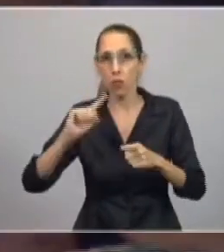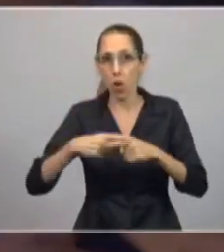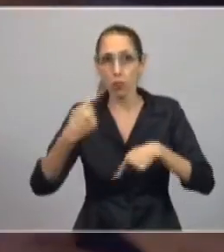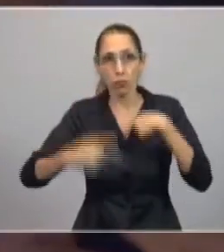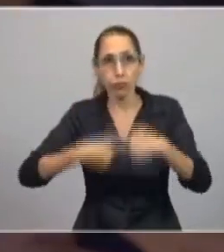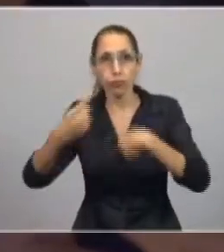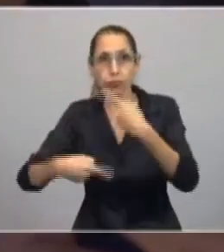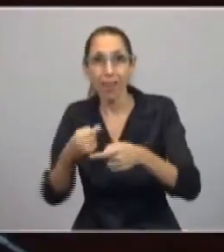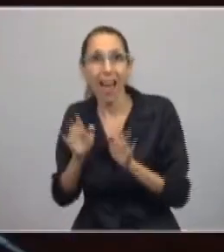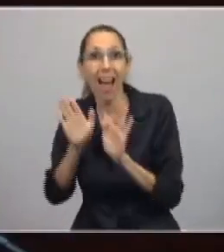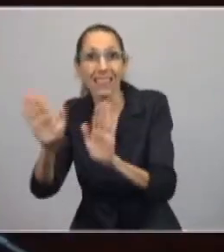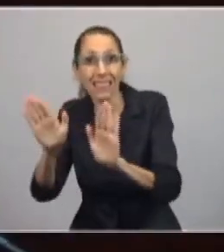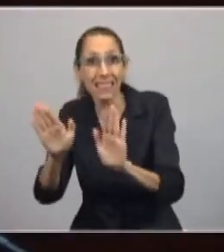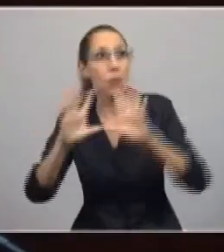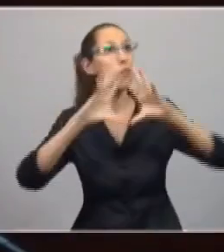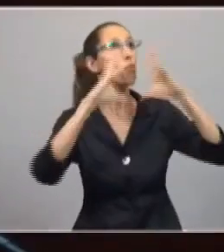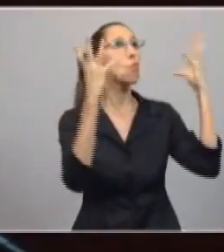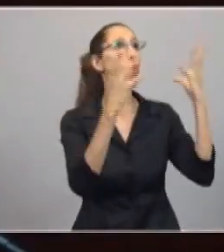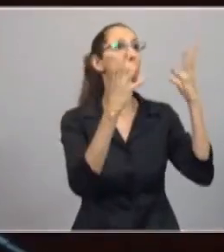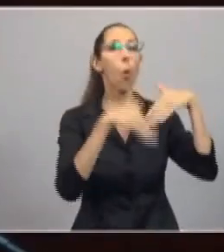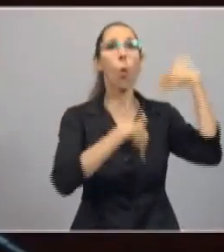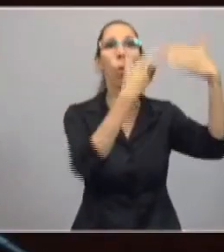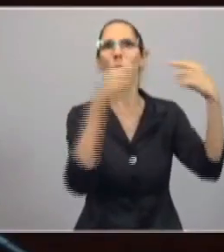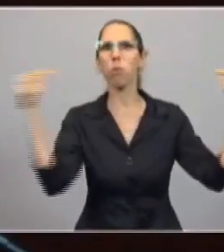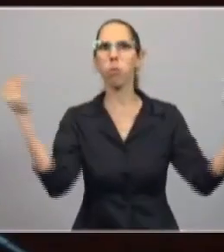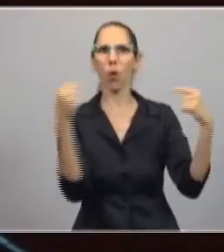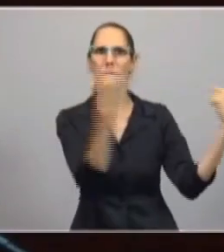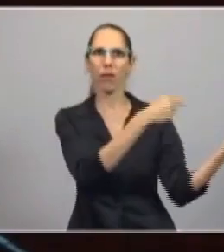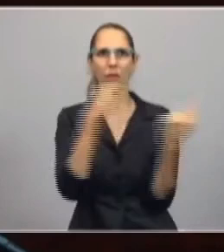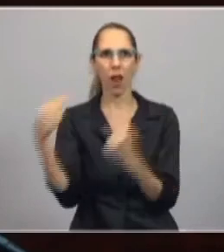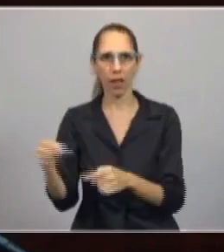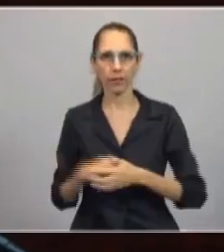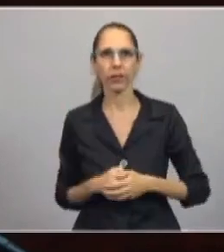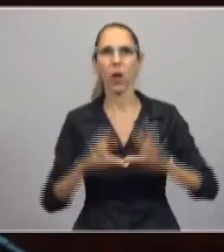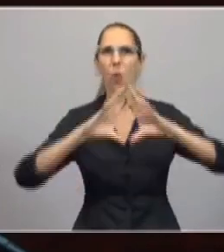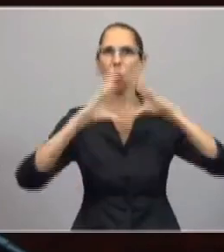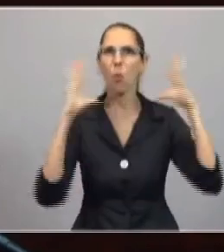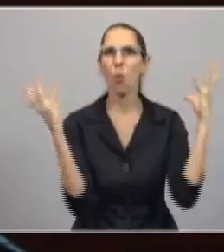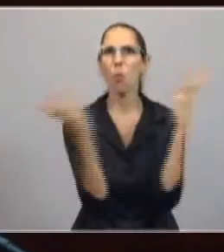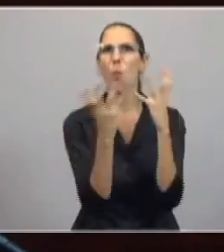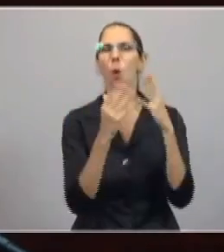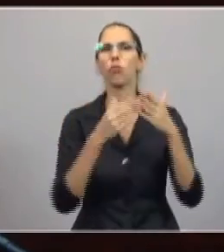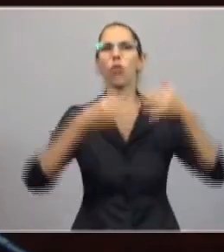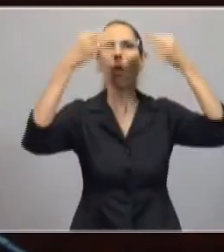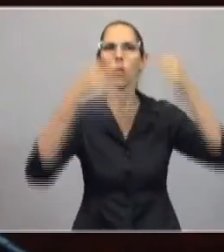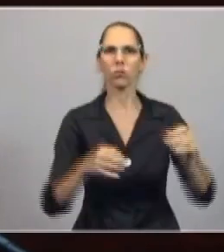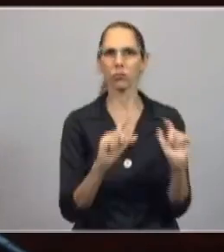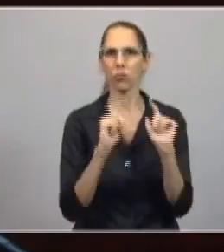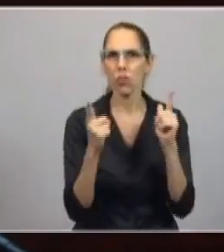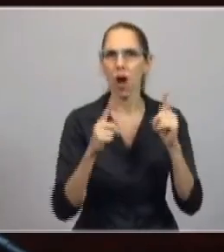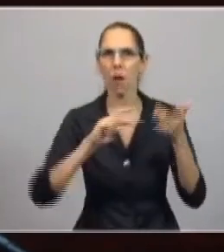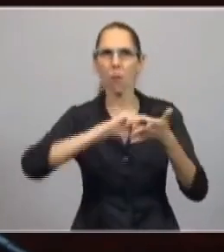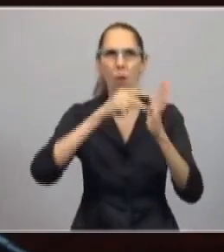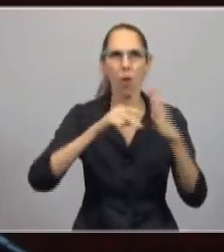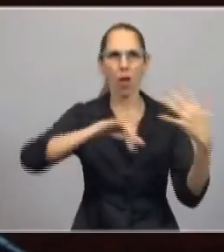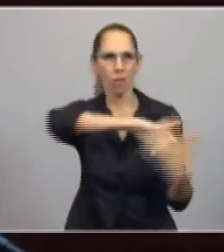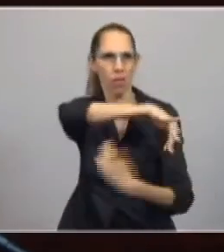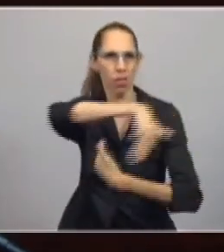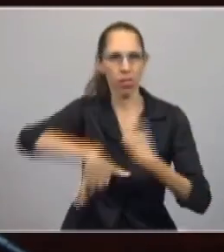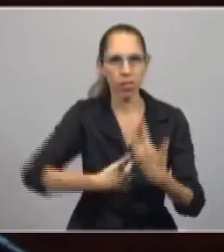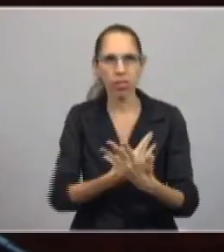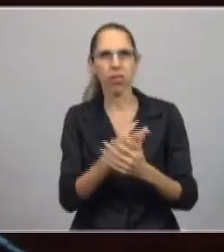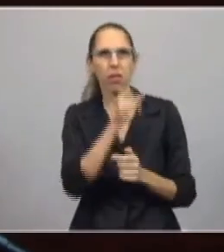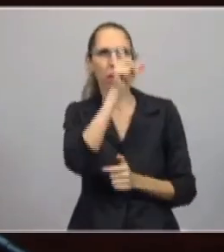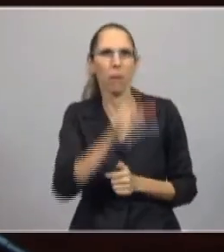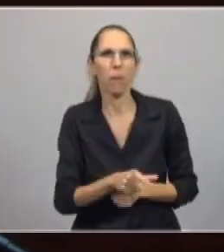a contramano del mundo. En un mundo crecientemente injusto y conflictivo, en el que se precariza la vida,